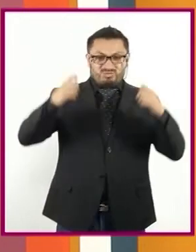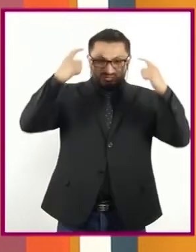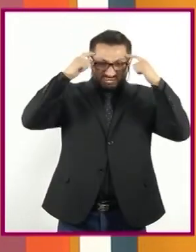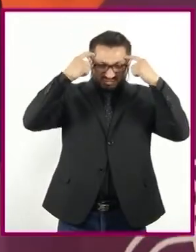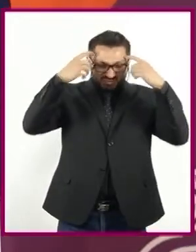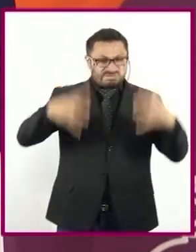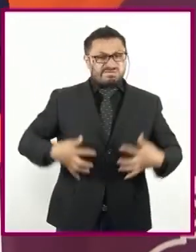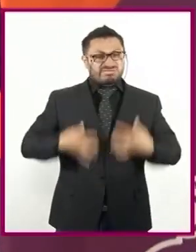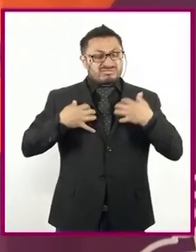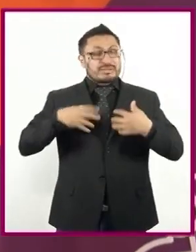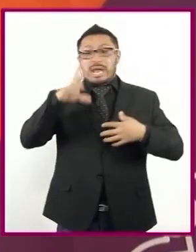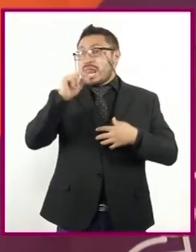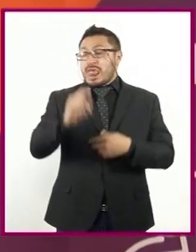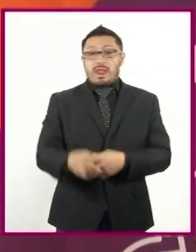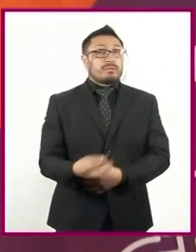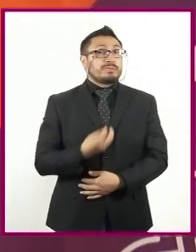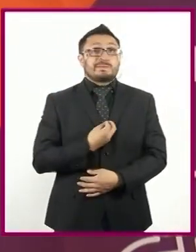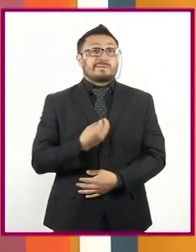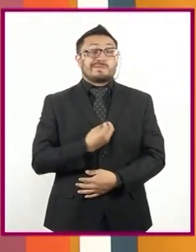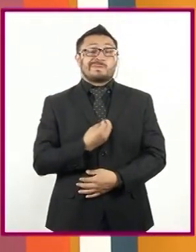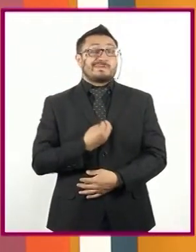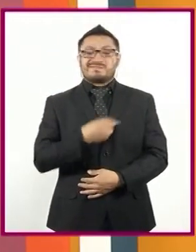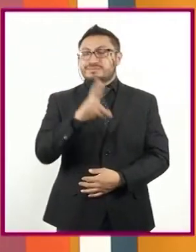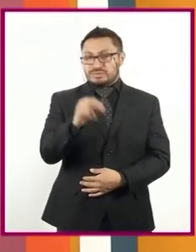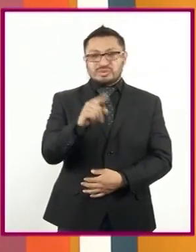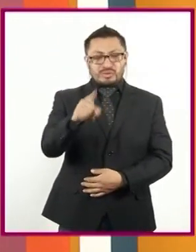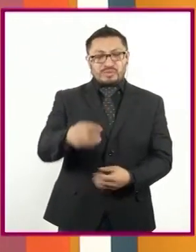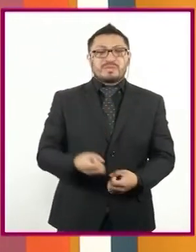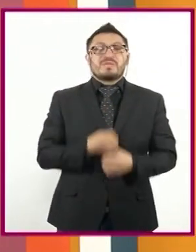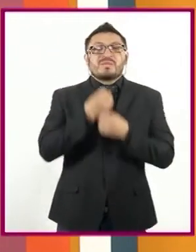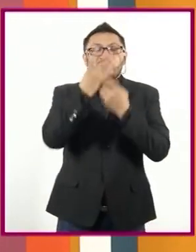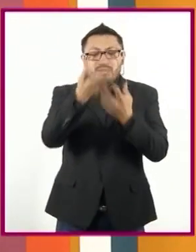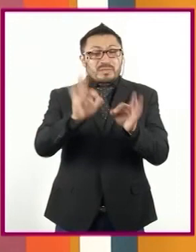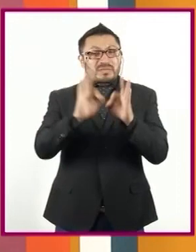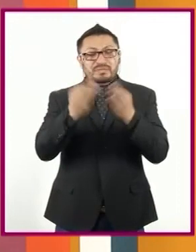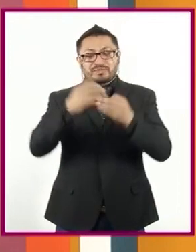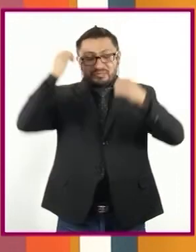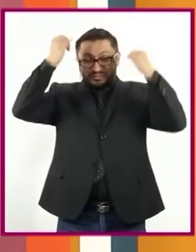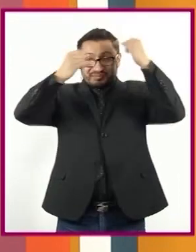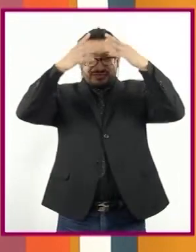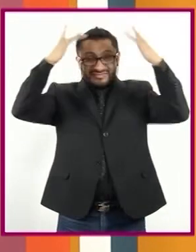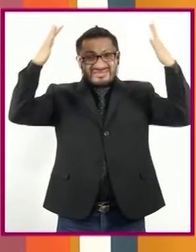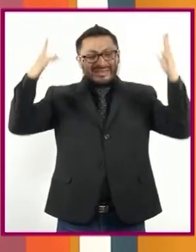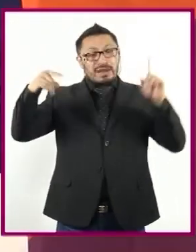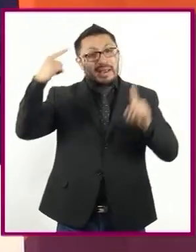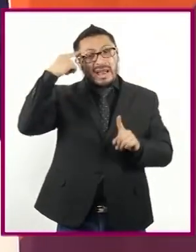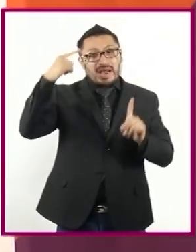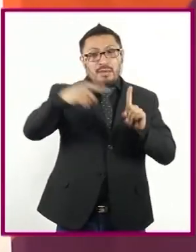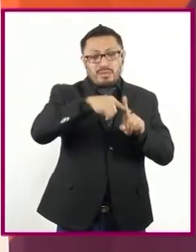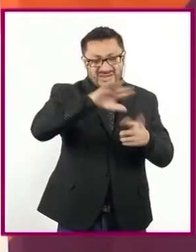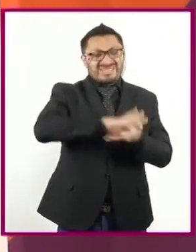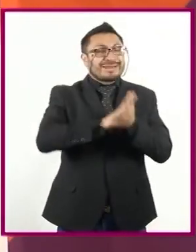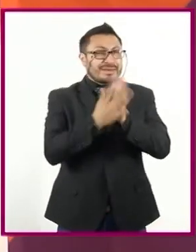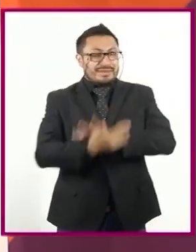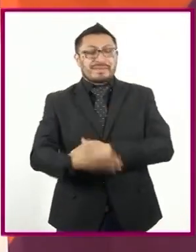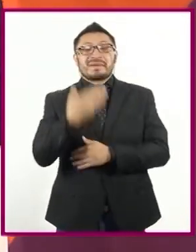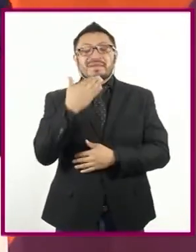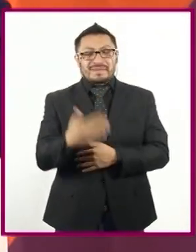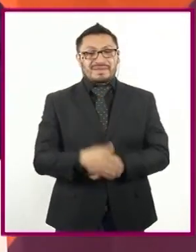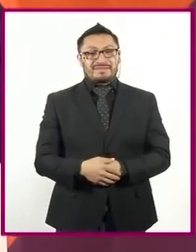no guardarla. Saquen lo que sientan de manera creativa y podrán transformarlo.